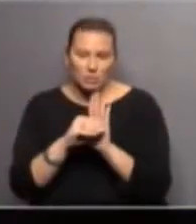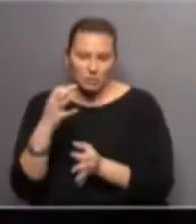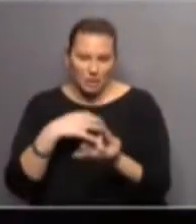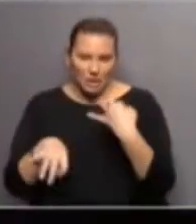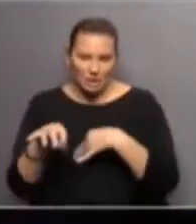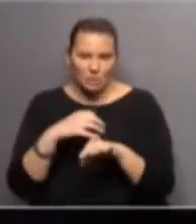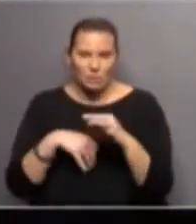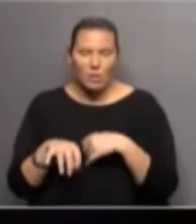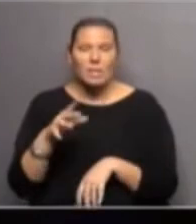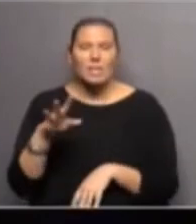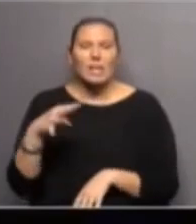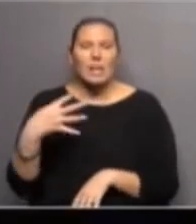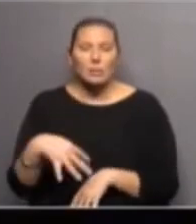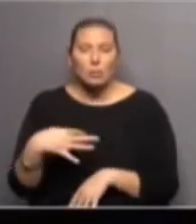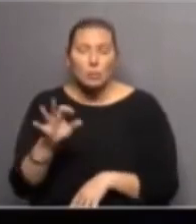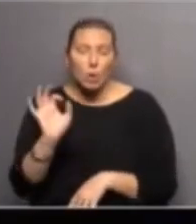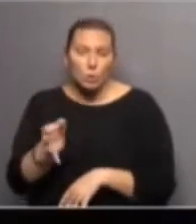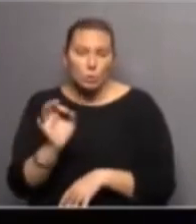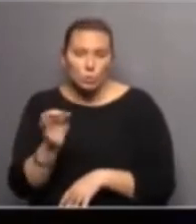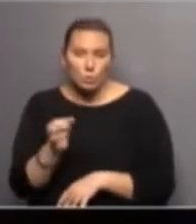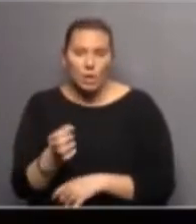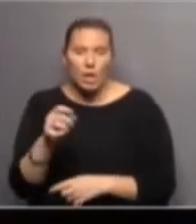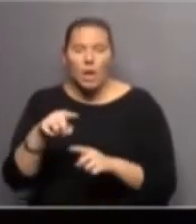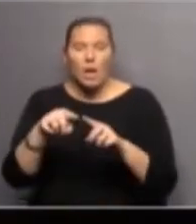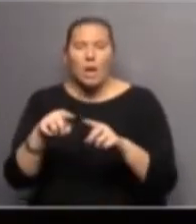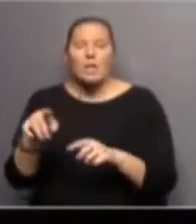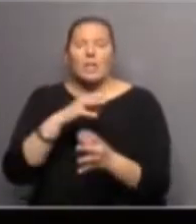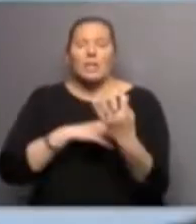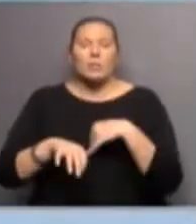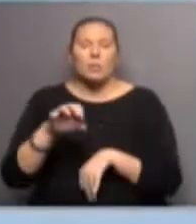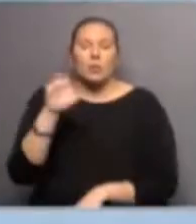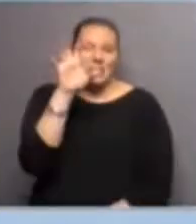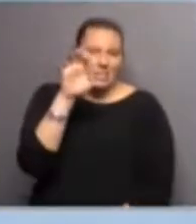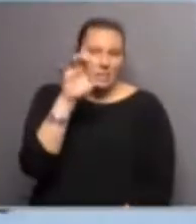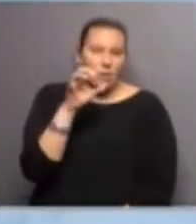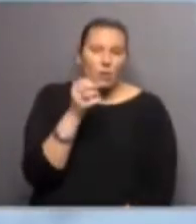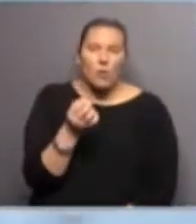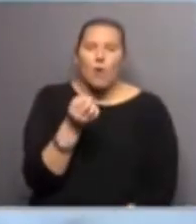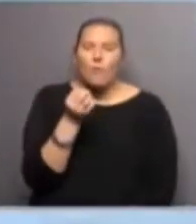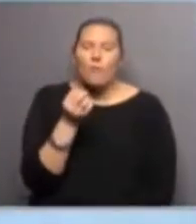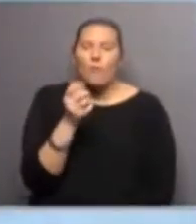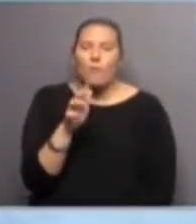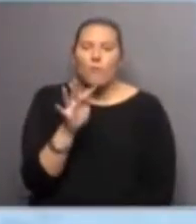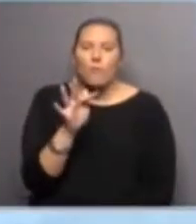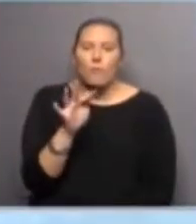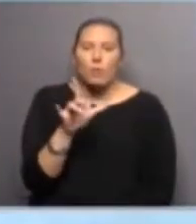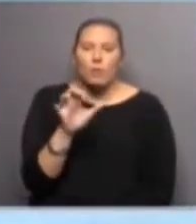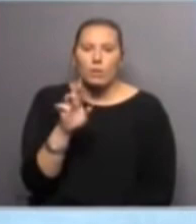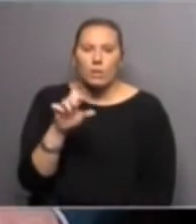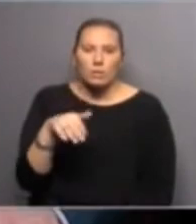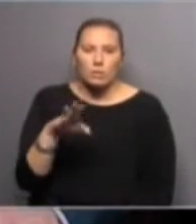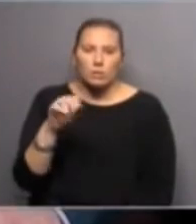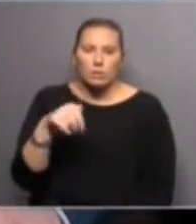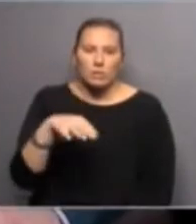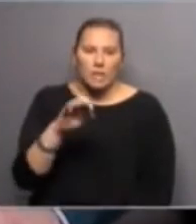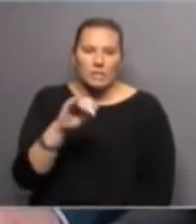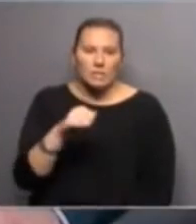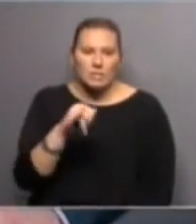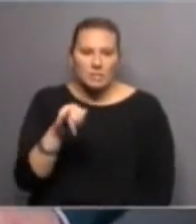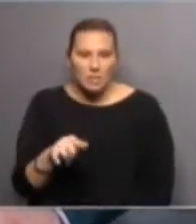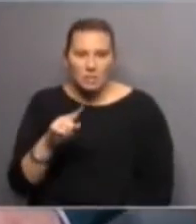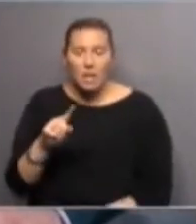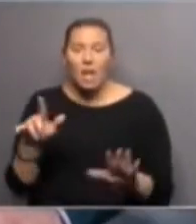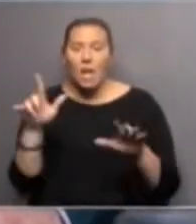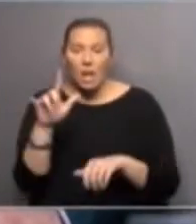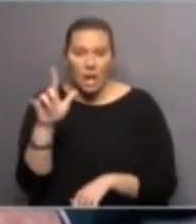octubre en el Florencio Sánchez. Esto, por si no... Bueno, los van a ver cantar en TV Ciudad. Claro. El lunes 20 a las